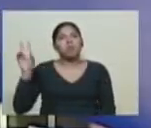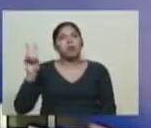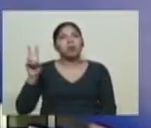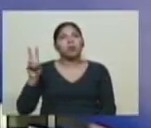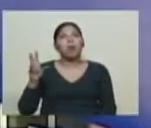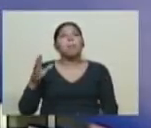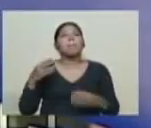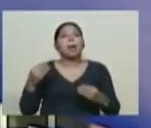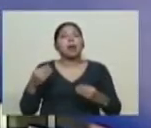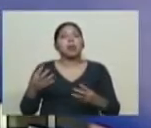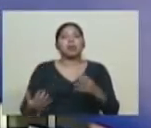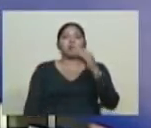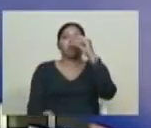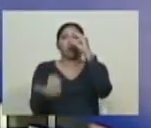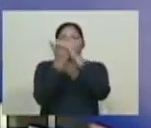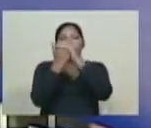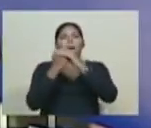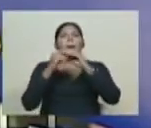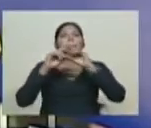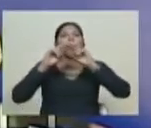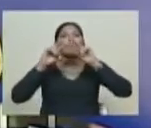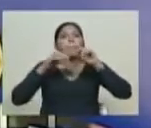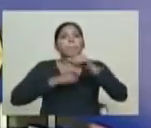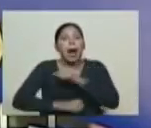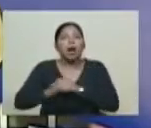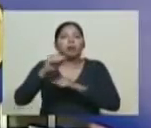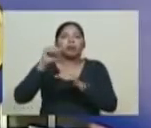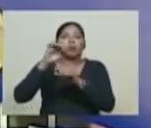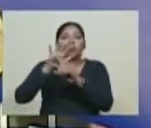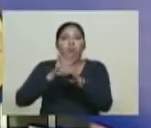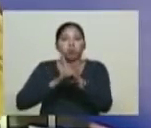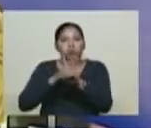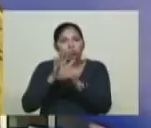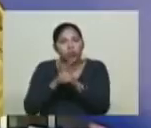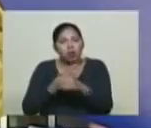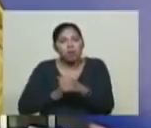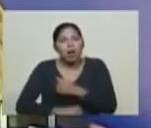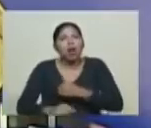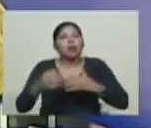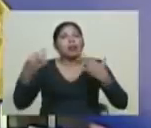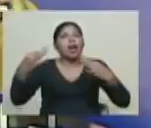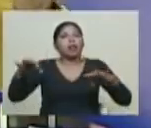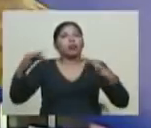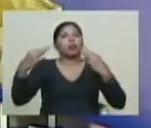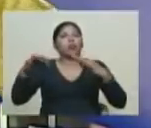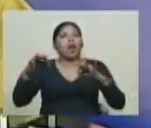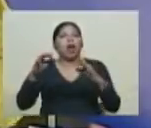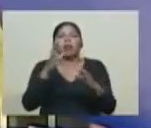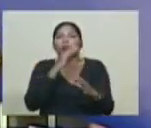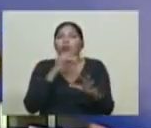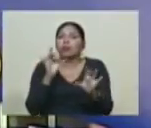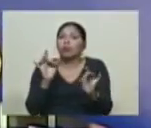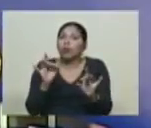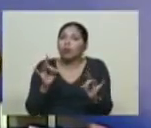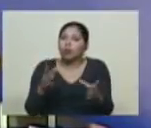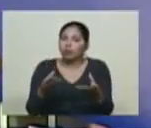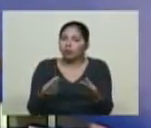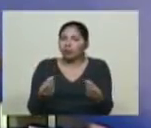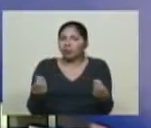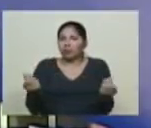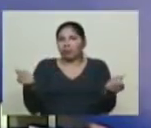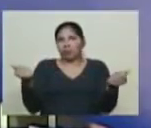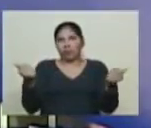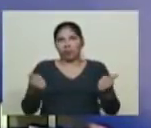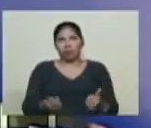de parto humanizado, bello parto humanizado. Mujeres, cuenten conmigo. Igualmente